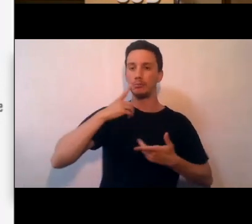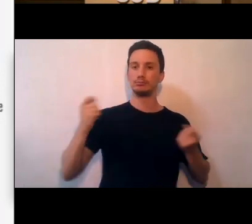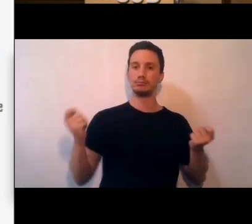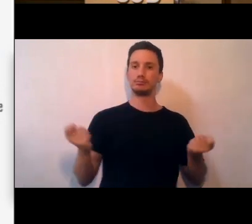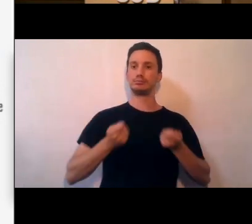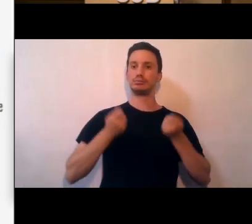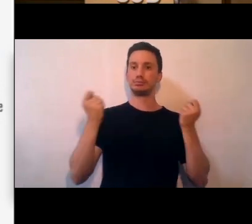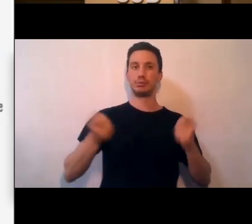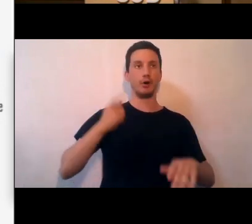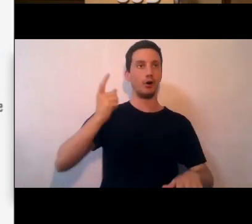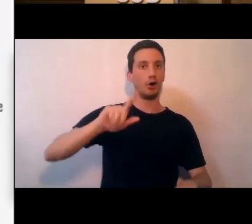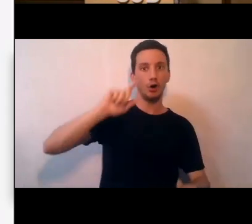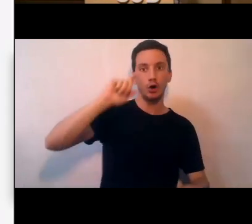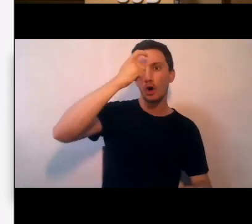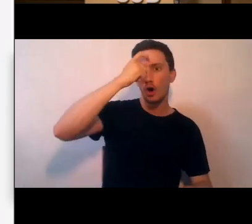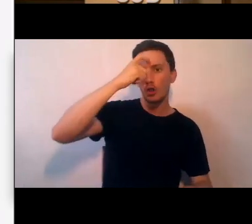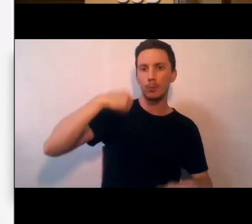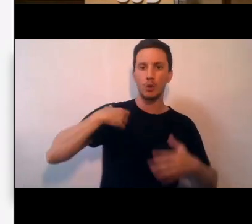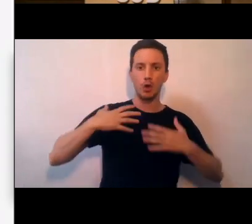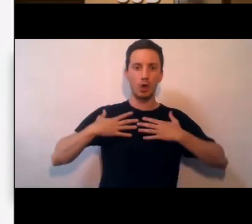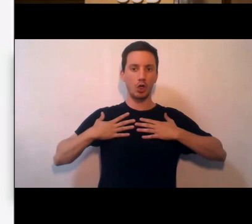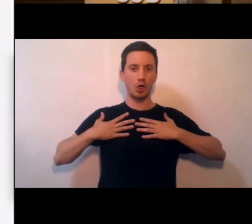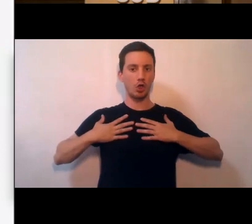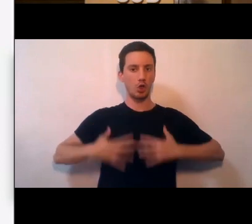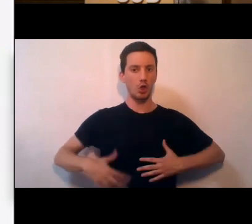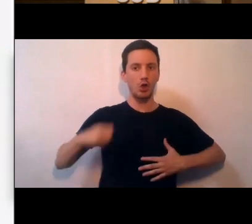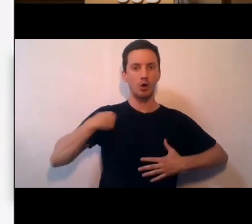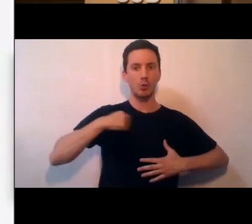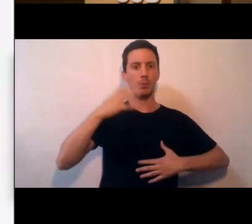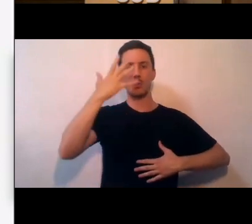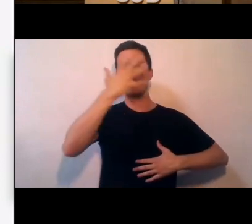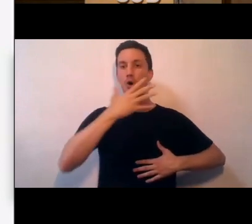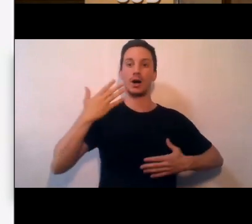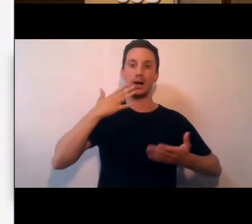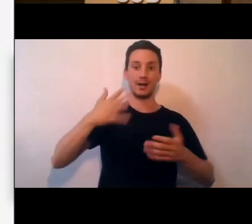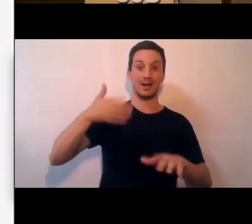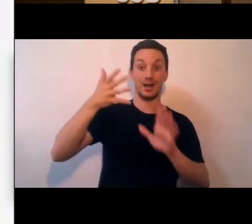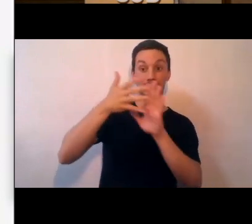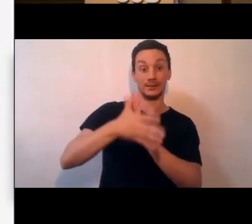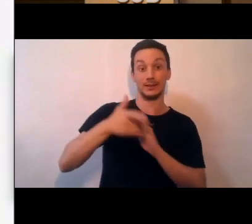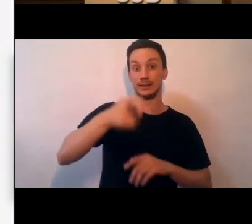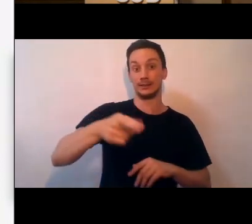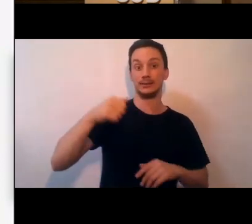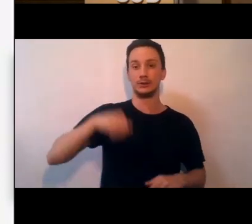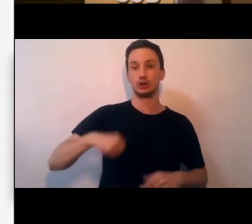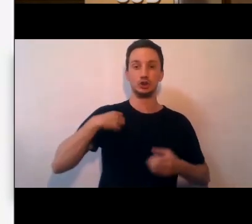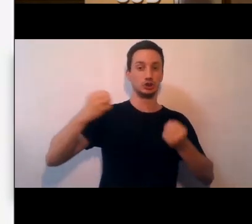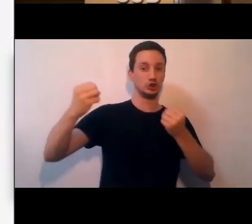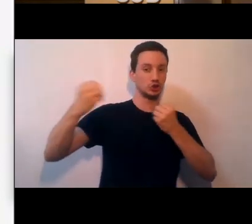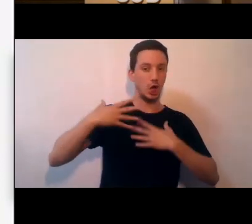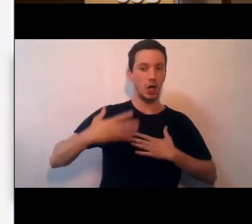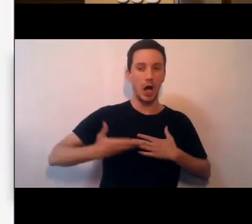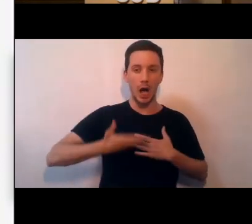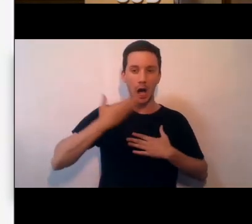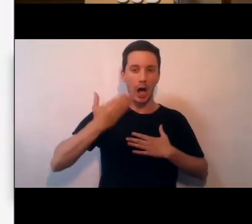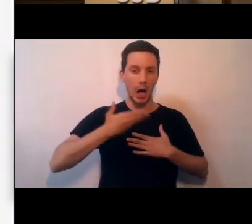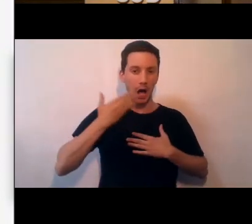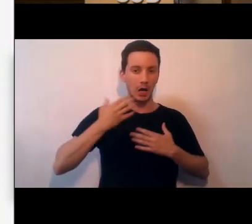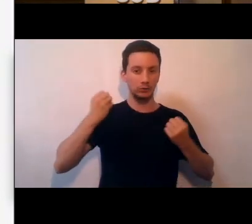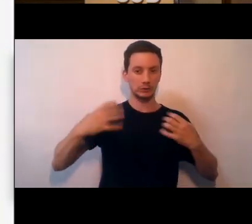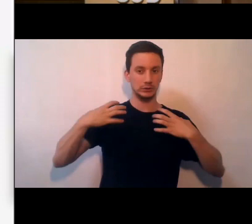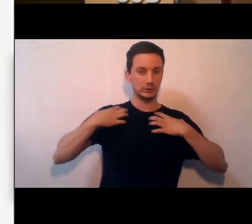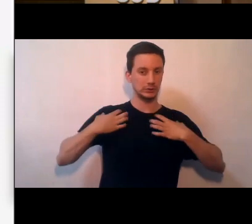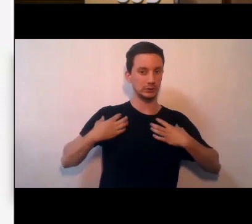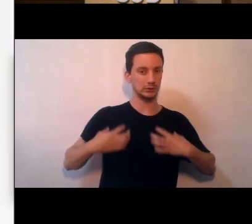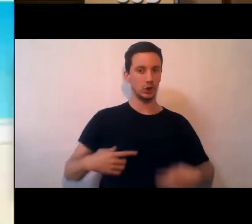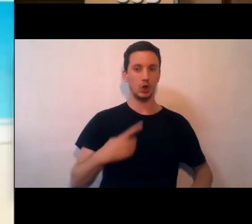de ponerse morena, del bronceado. Y esto ha dado lugar pues, a quemaduras solares y a un aumento de la